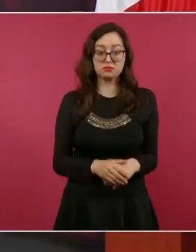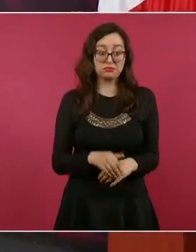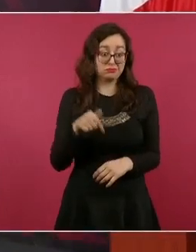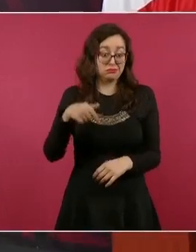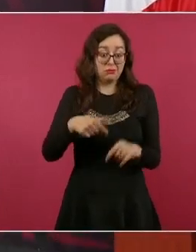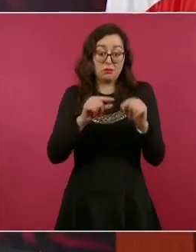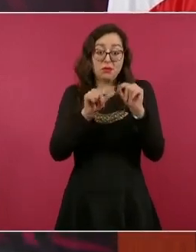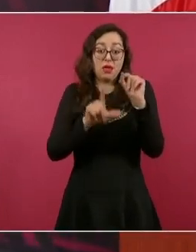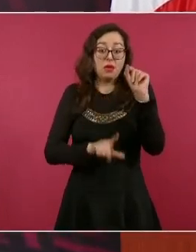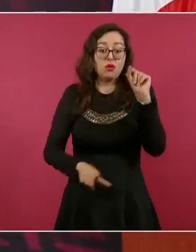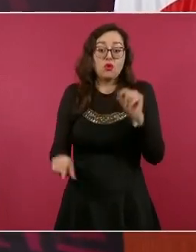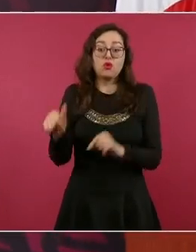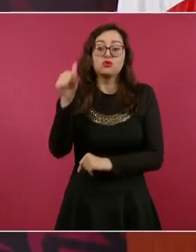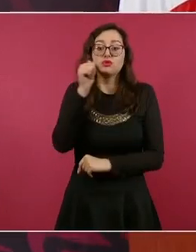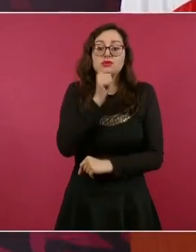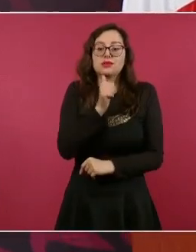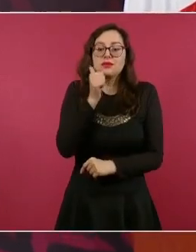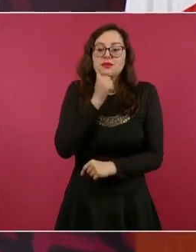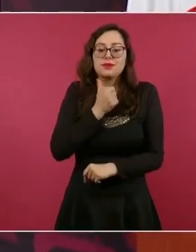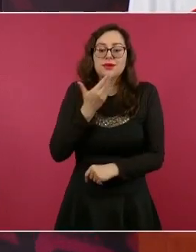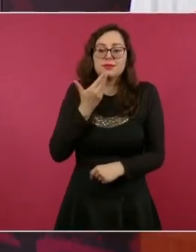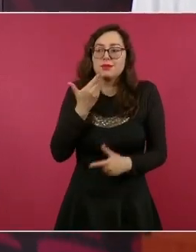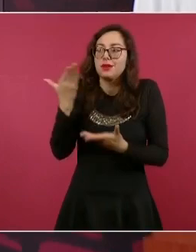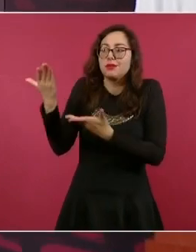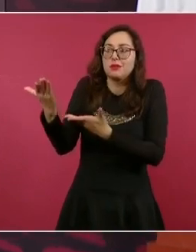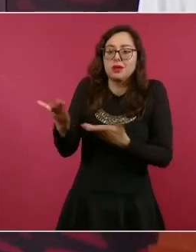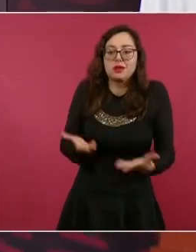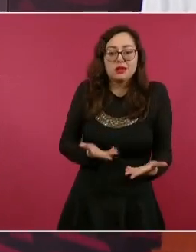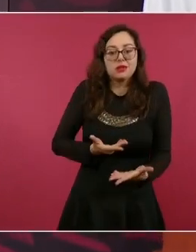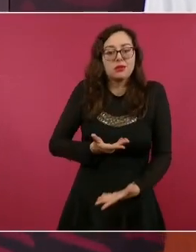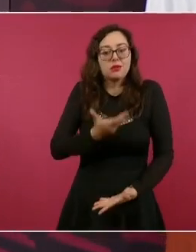hospitalario. Es un país